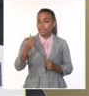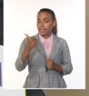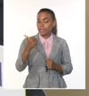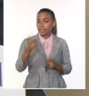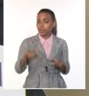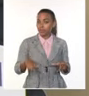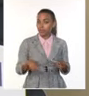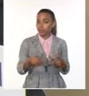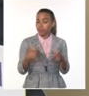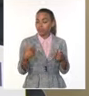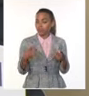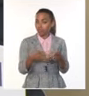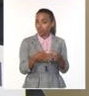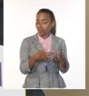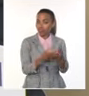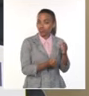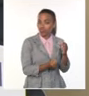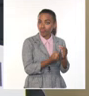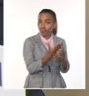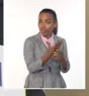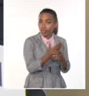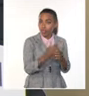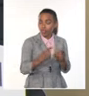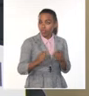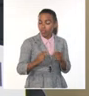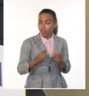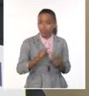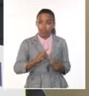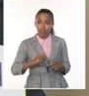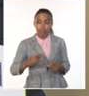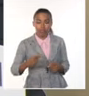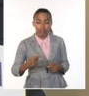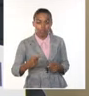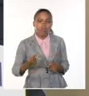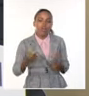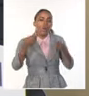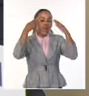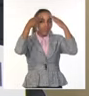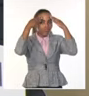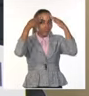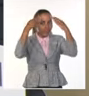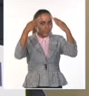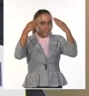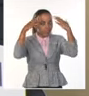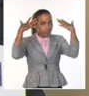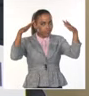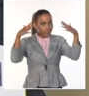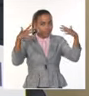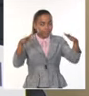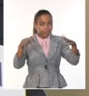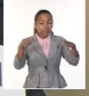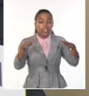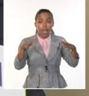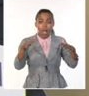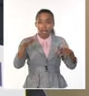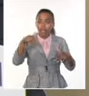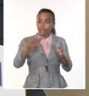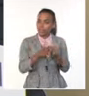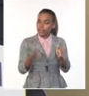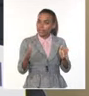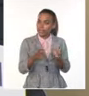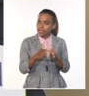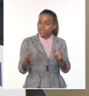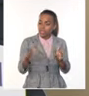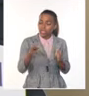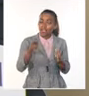asociación, reiteramos la felicitación con la absoluta confianza de que los resultados de esta década y las decisiones emanadas